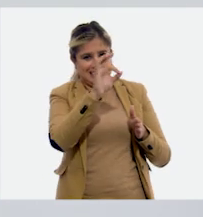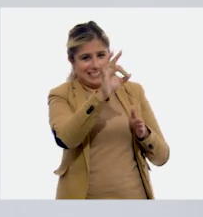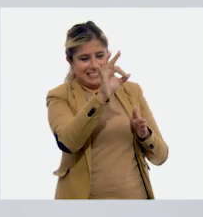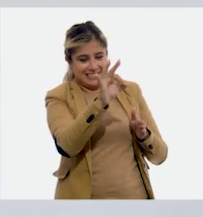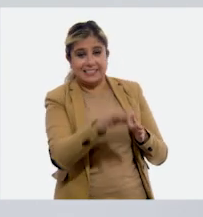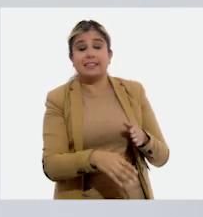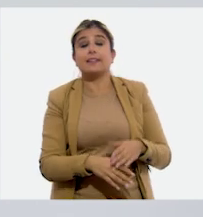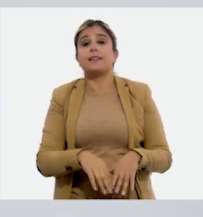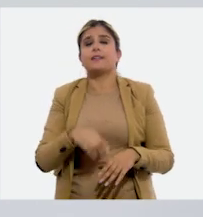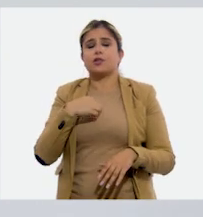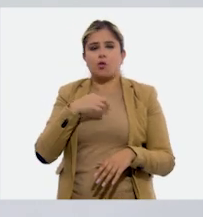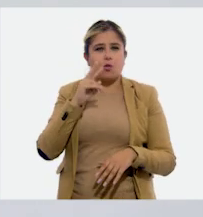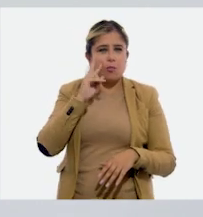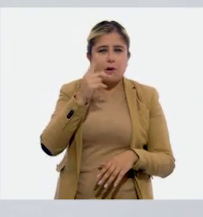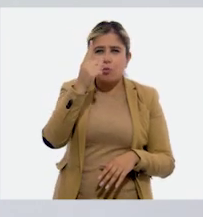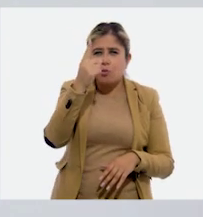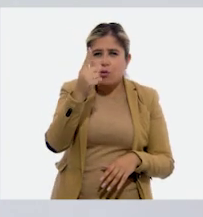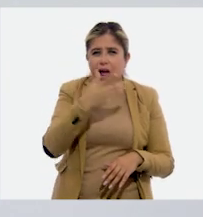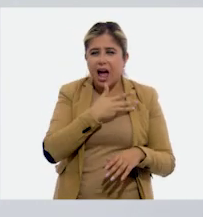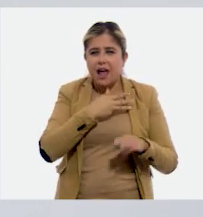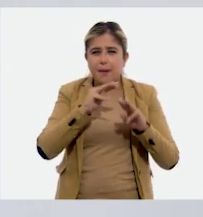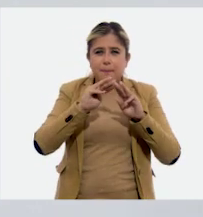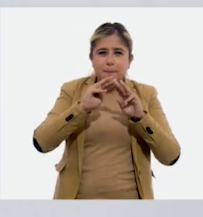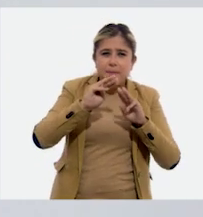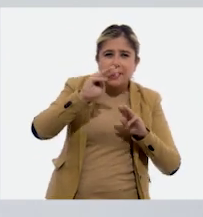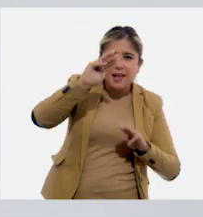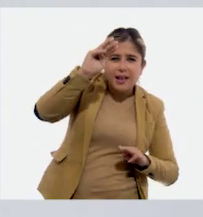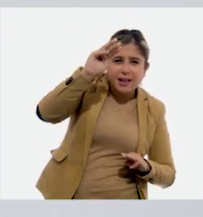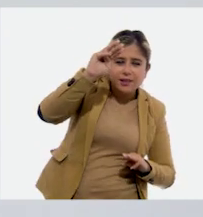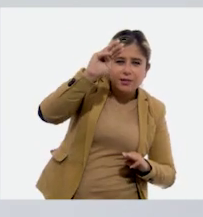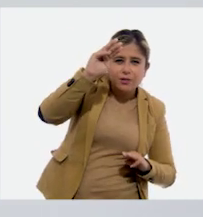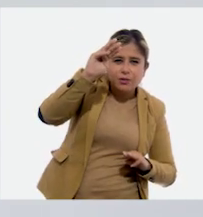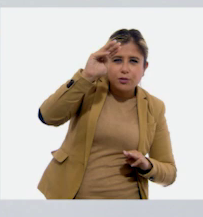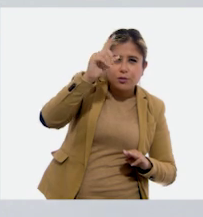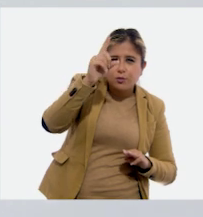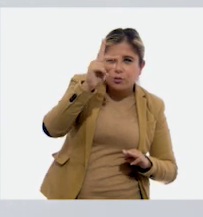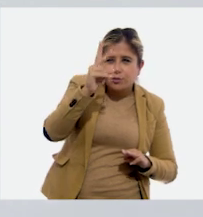Y veo que tiene una longitud de